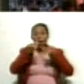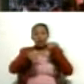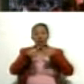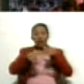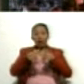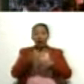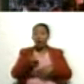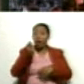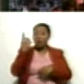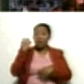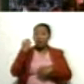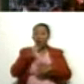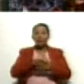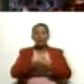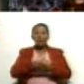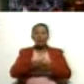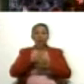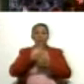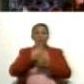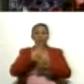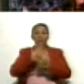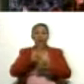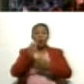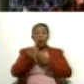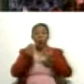ayer se dio una clase práctica